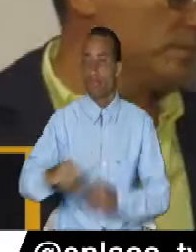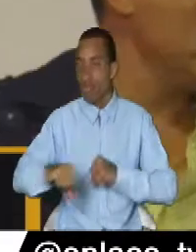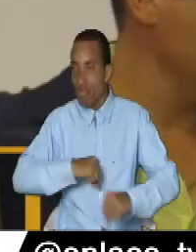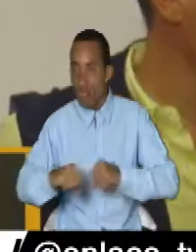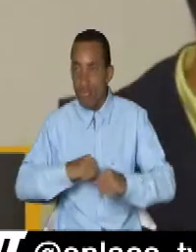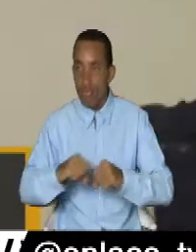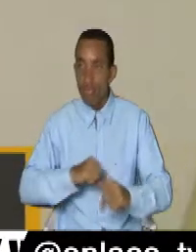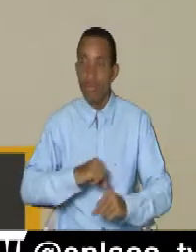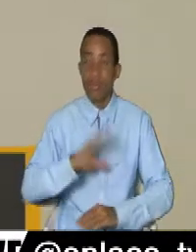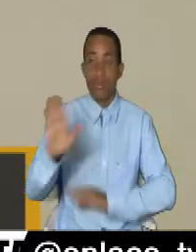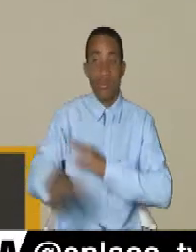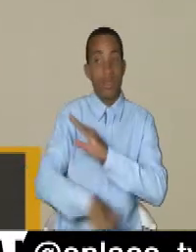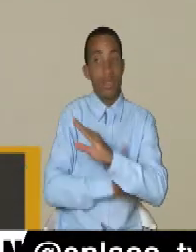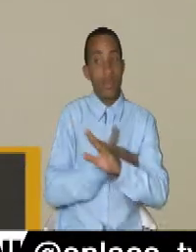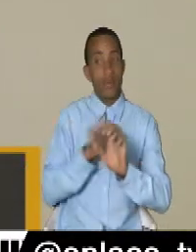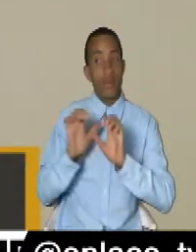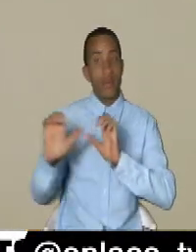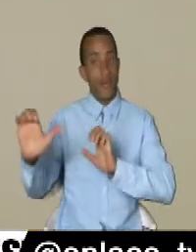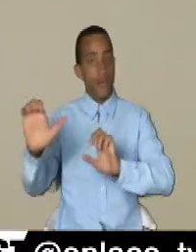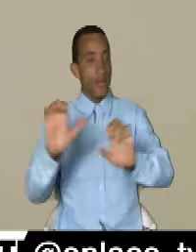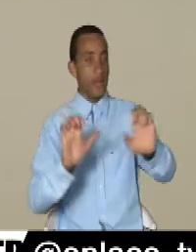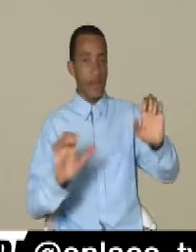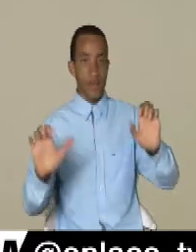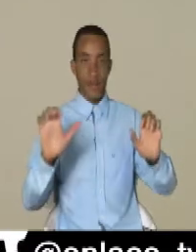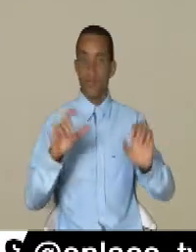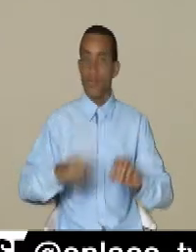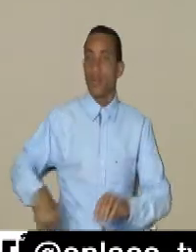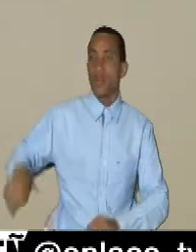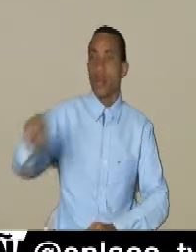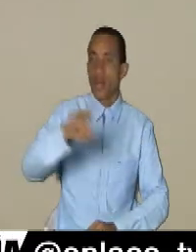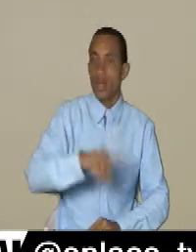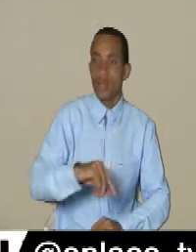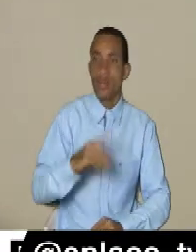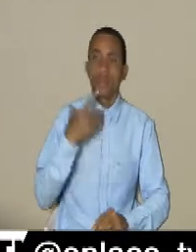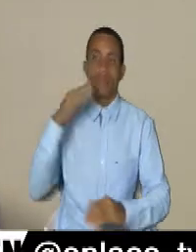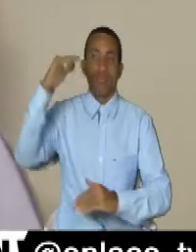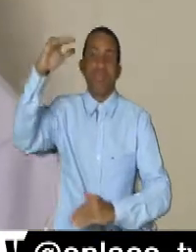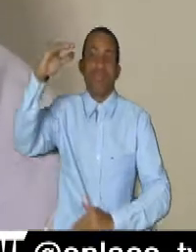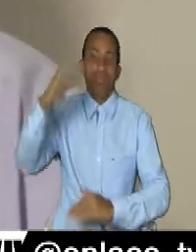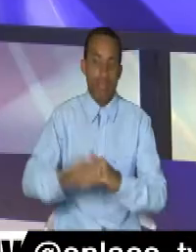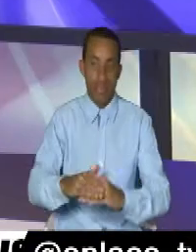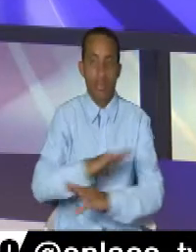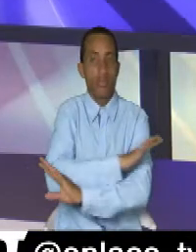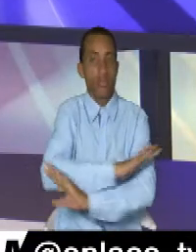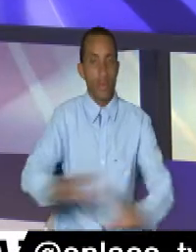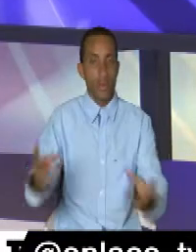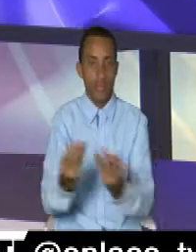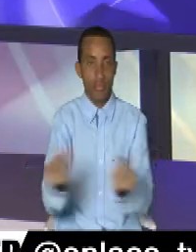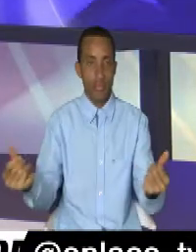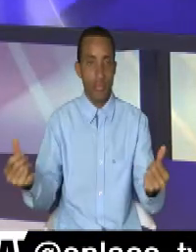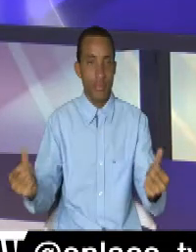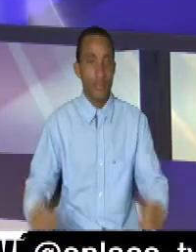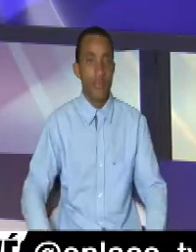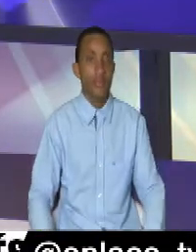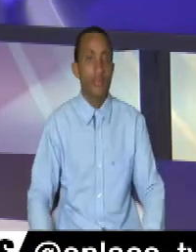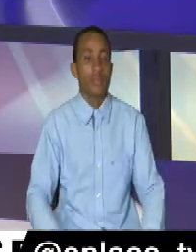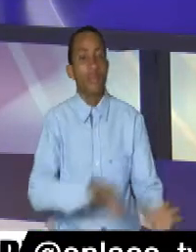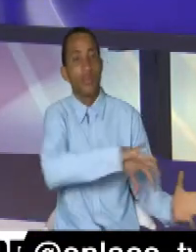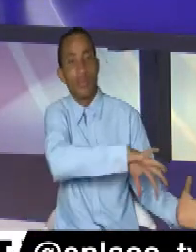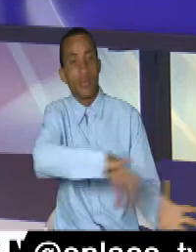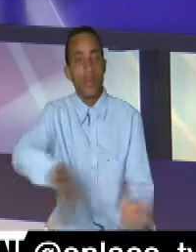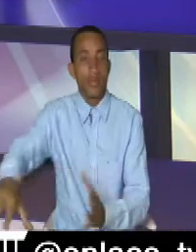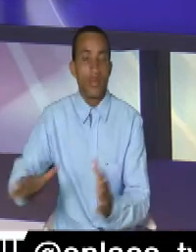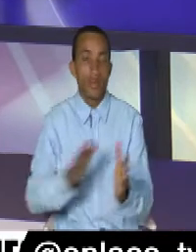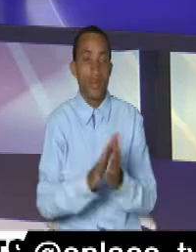de Defensa para acabar con estos incidentes en estos municipios. En otras noticias, 60